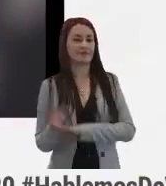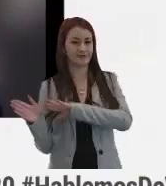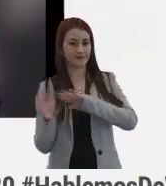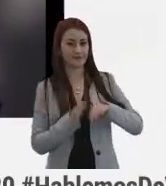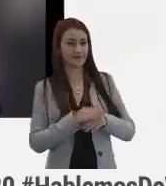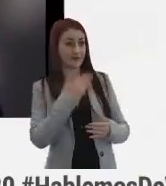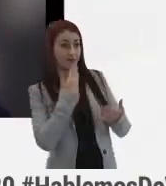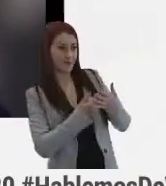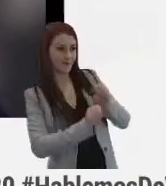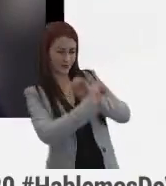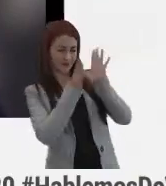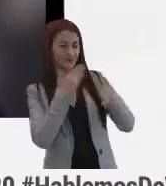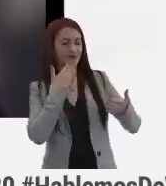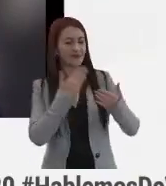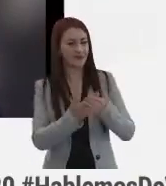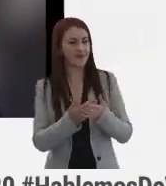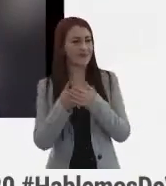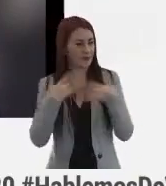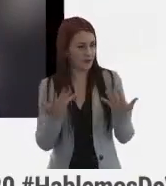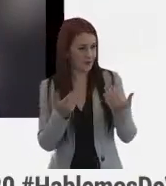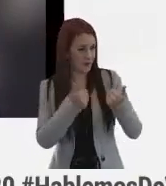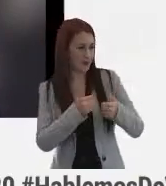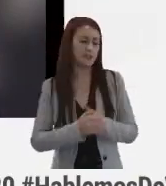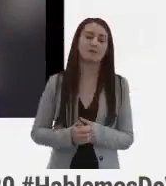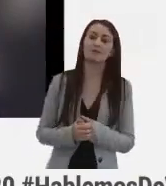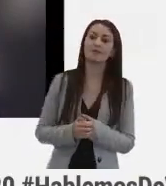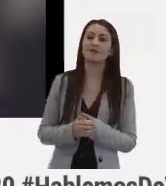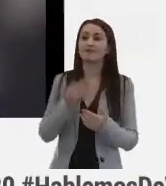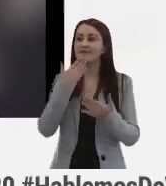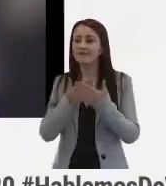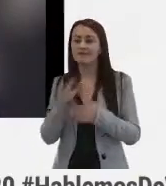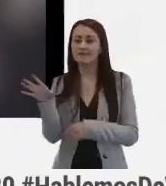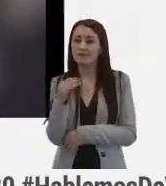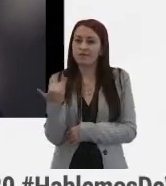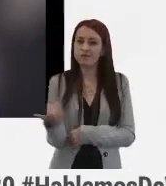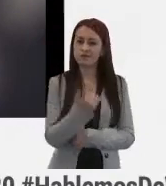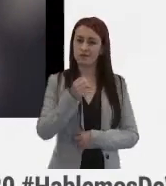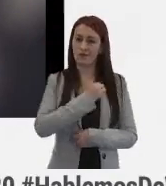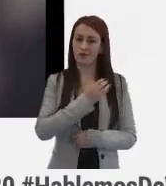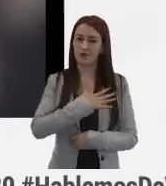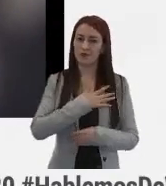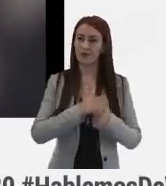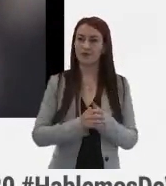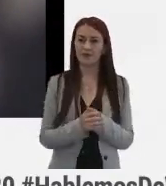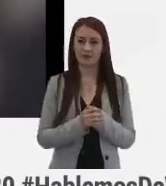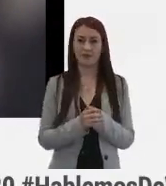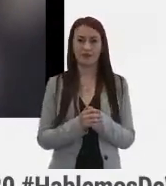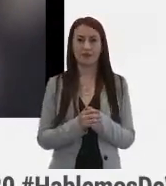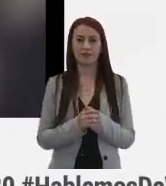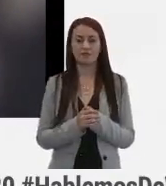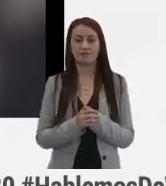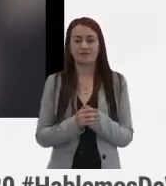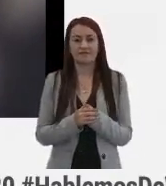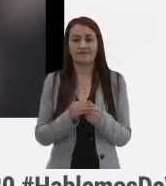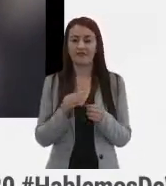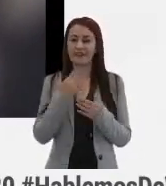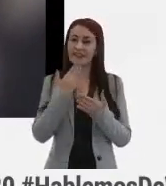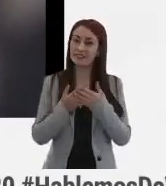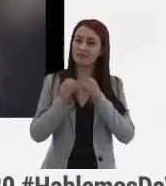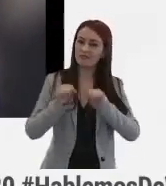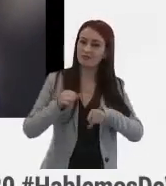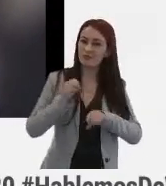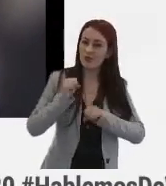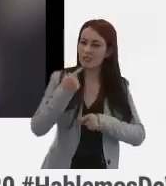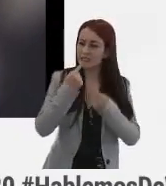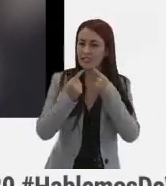Buenos días, muchísimas gracias por esta oportunidad muy linda para decir unas palabras.